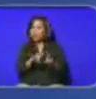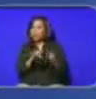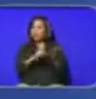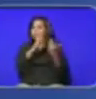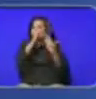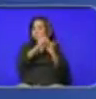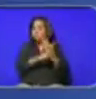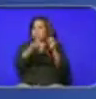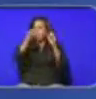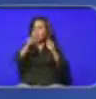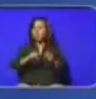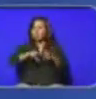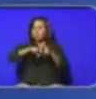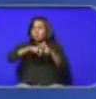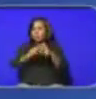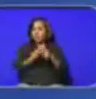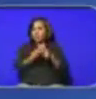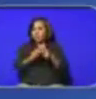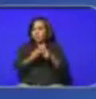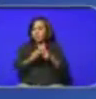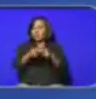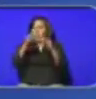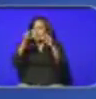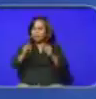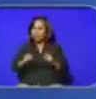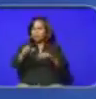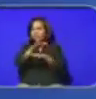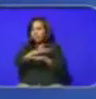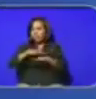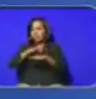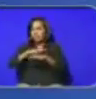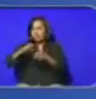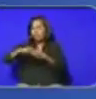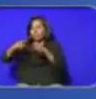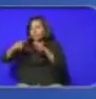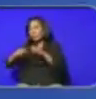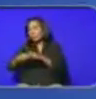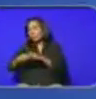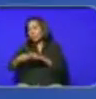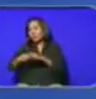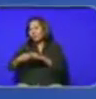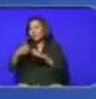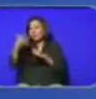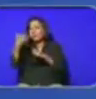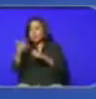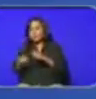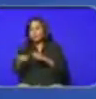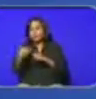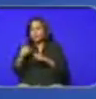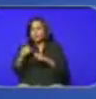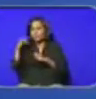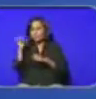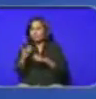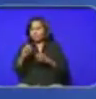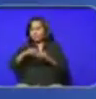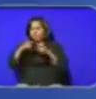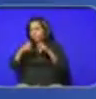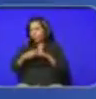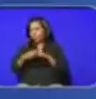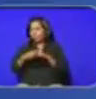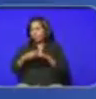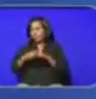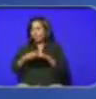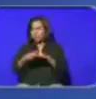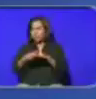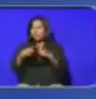cero, dándole una solución inmediata a algo que desde hace muchos años ha sido descuidado. Ahora, eso no significa que no se